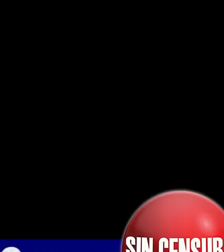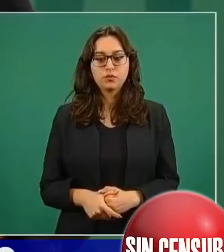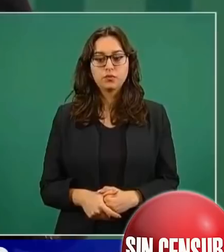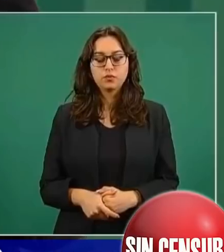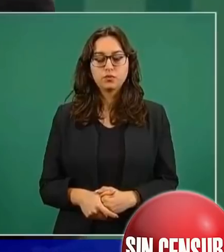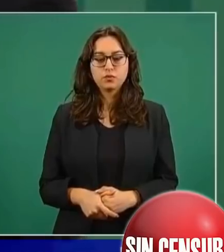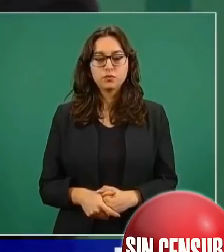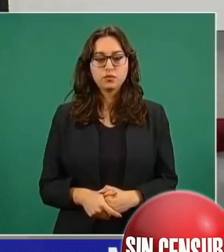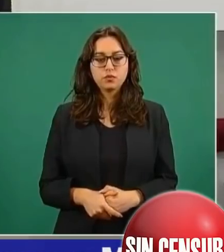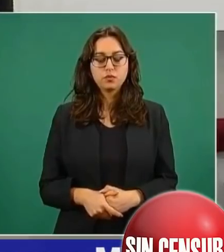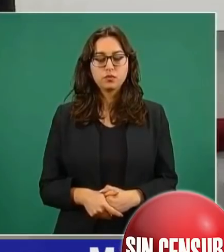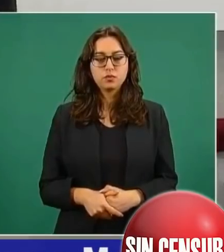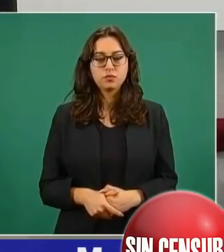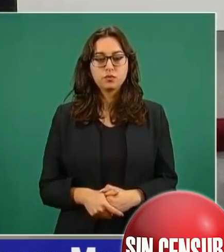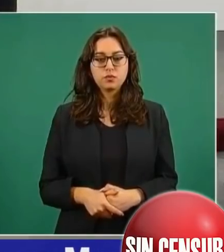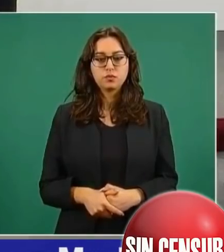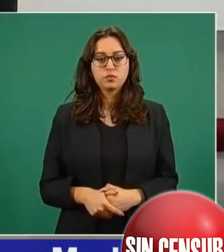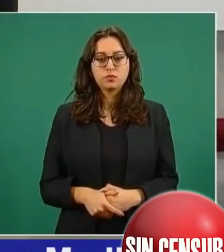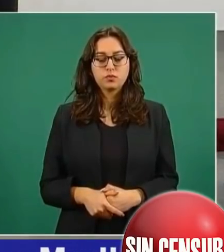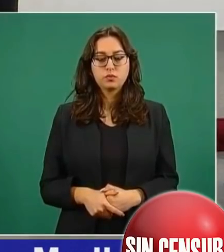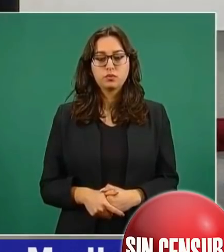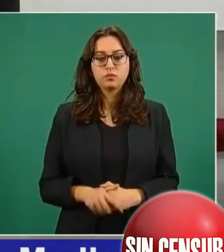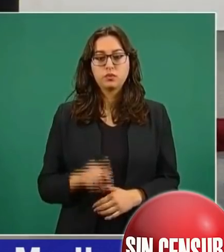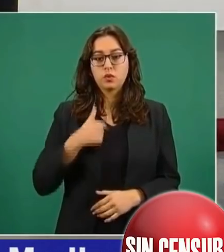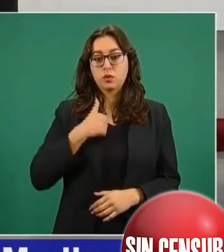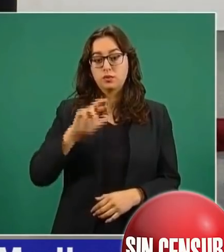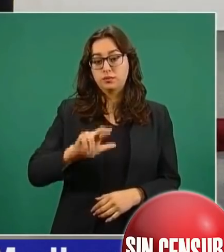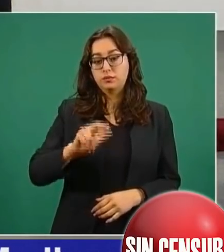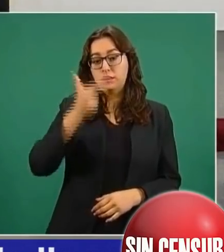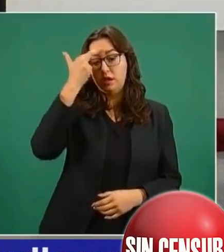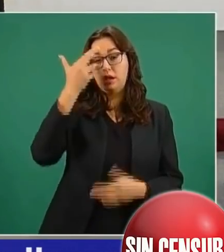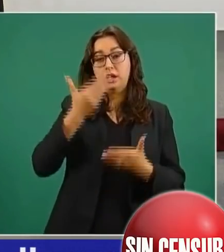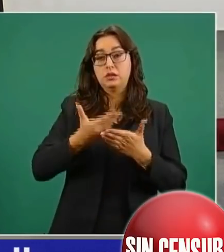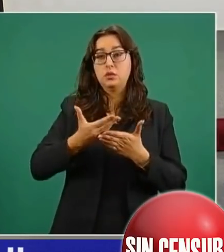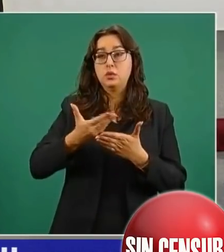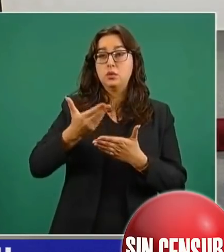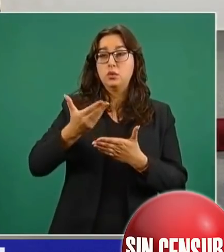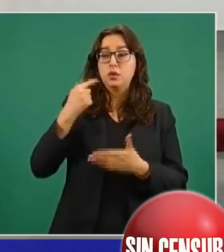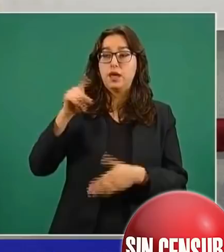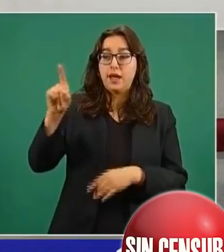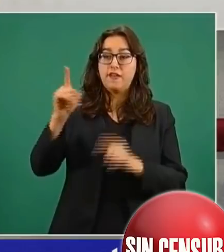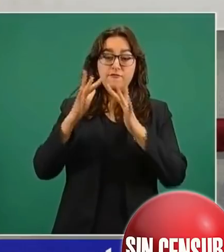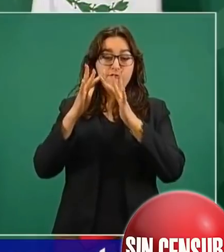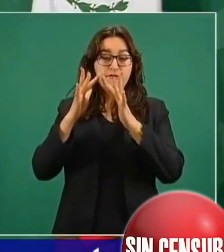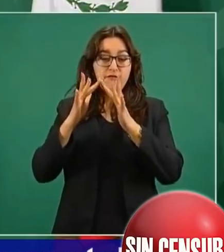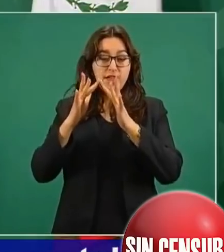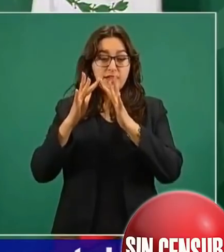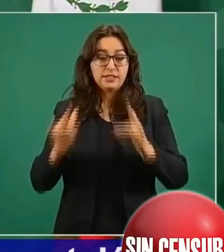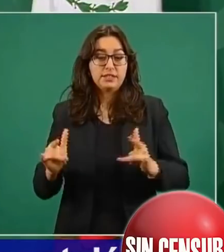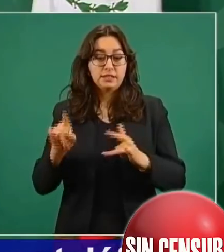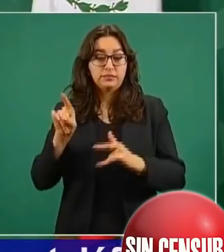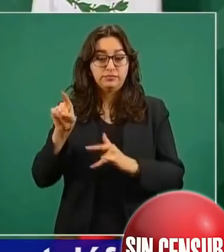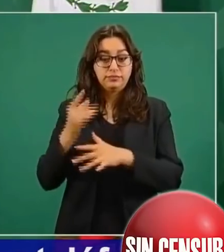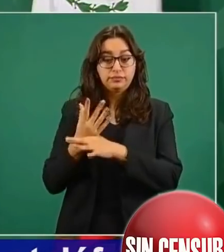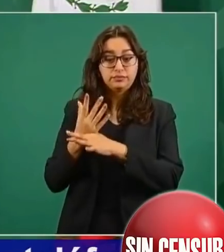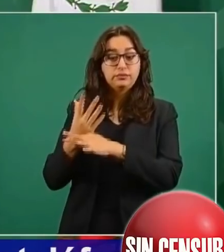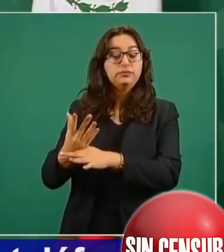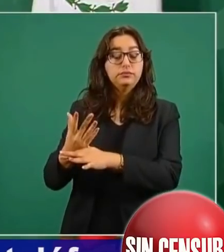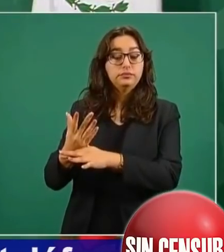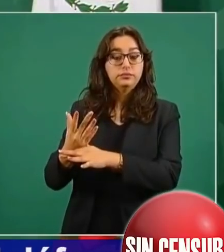que en las memorias de Mitterrand hablaba de que en Francia se tenía que